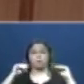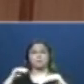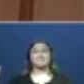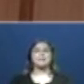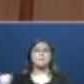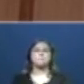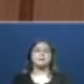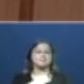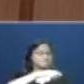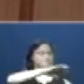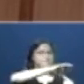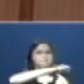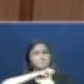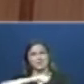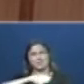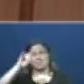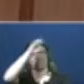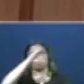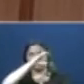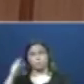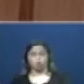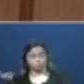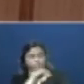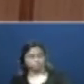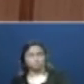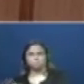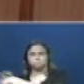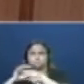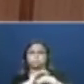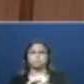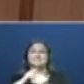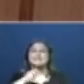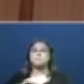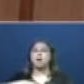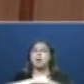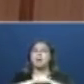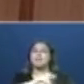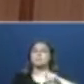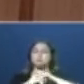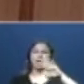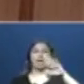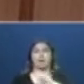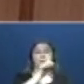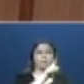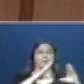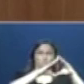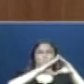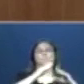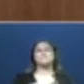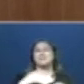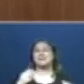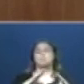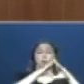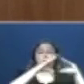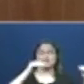científicos y tecnológicos de la comunidad esta red debe suponer un nuevo Avance en la relación entre universidades y empresas que